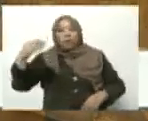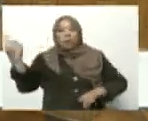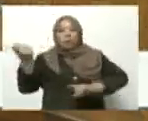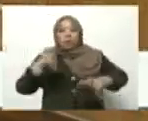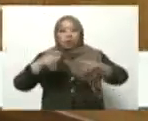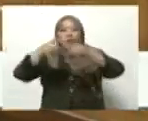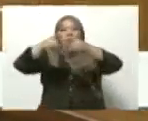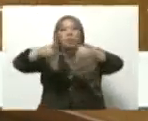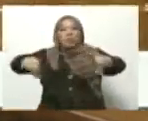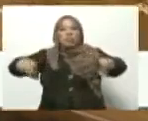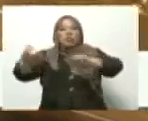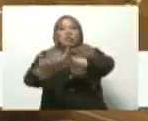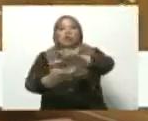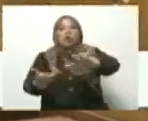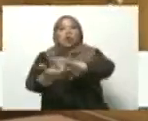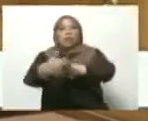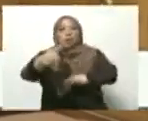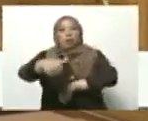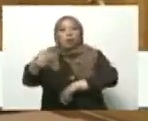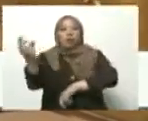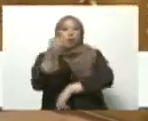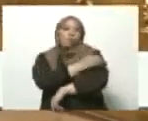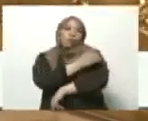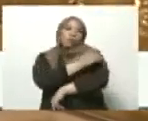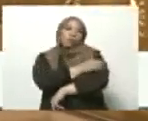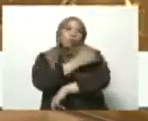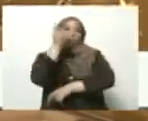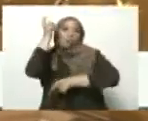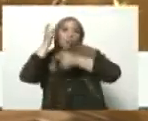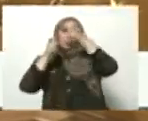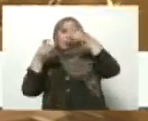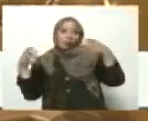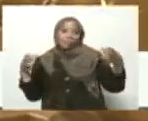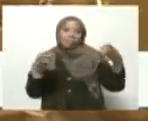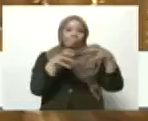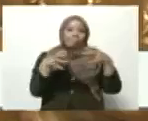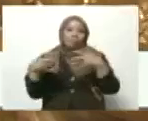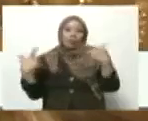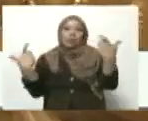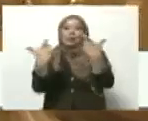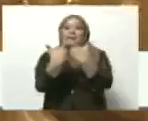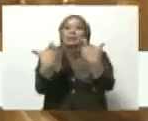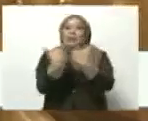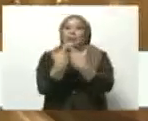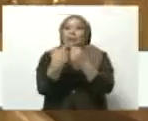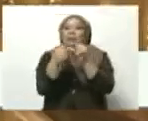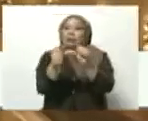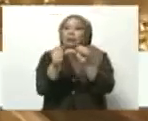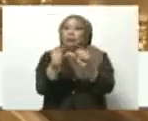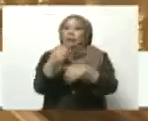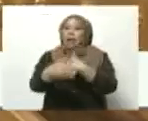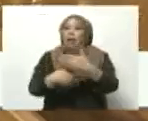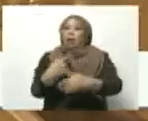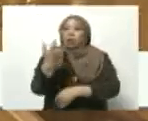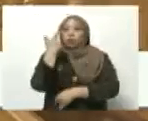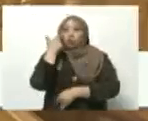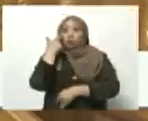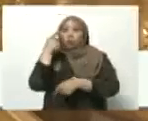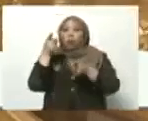de provocar una guerra civil. Y todavía los agentes y los factores que están ahí siguen presentes. Y esa es la alarma que vengo a